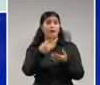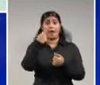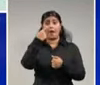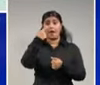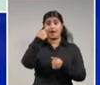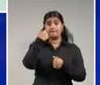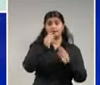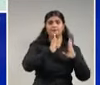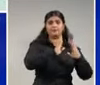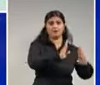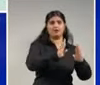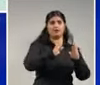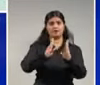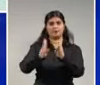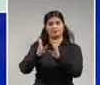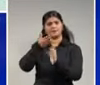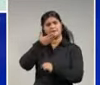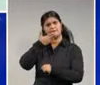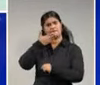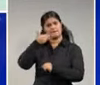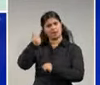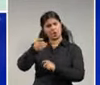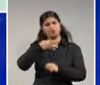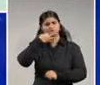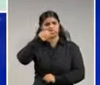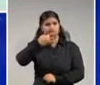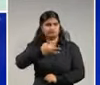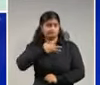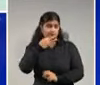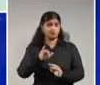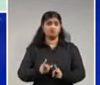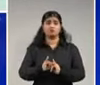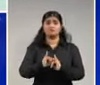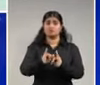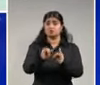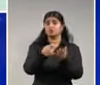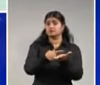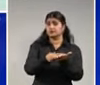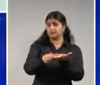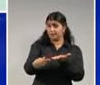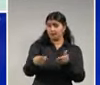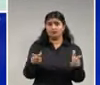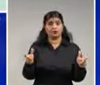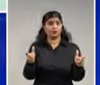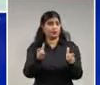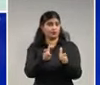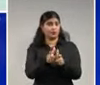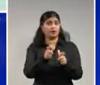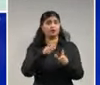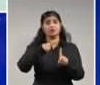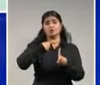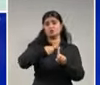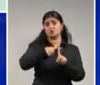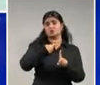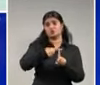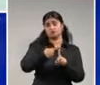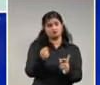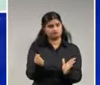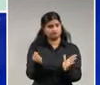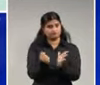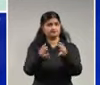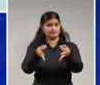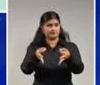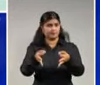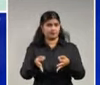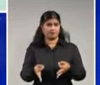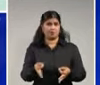poco mejor representado. Por semana también disminuyó el número de casos diagnosticados, como se puede ver en